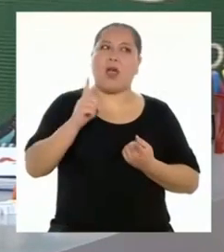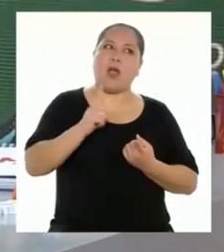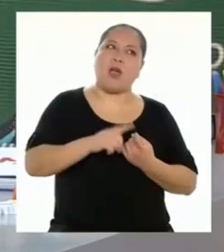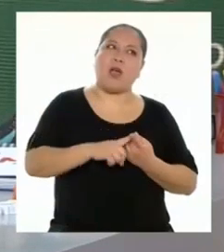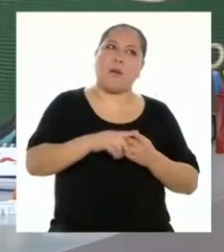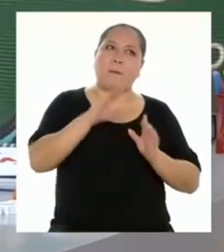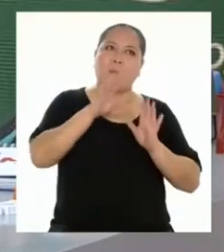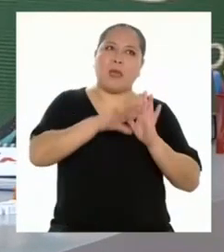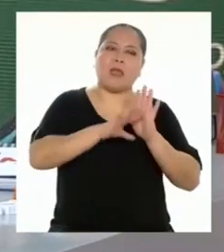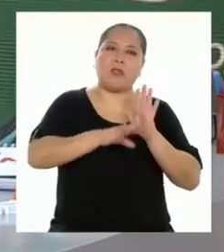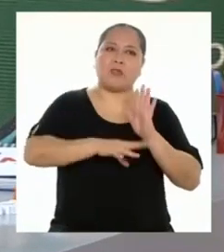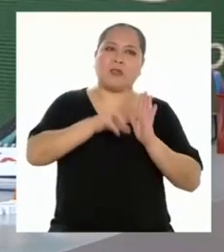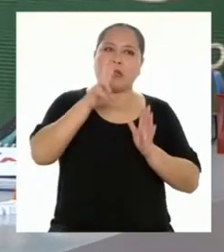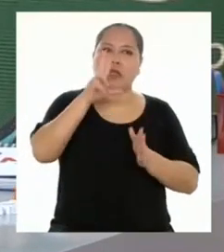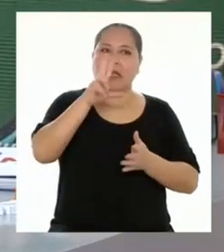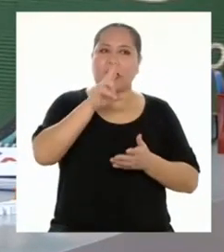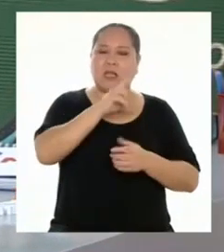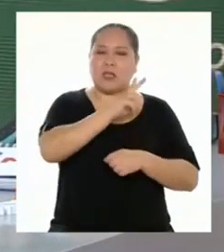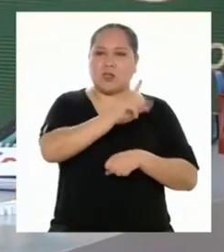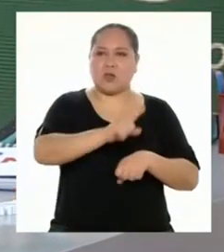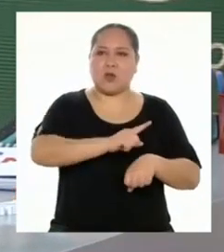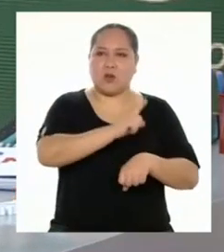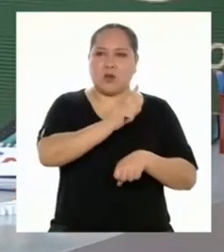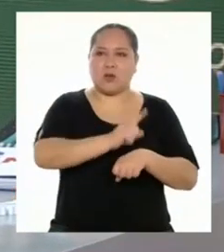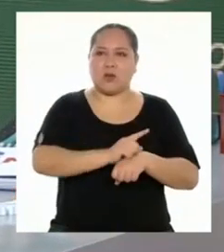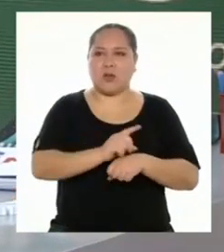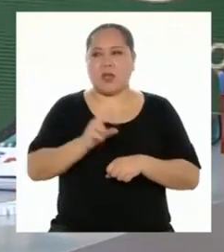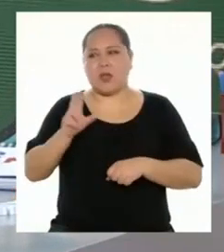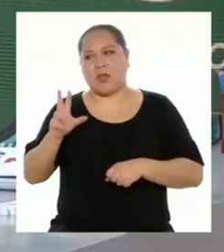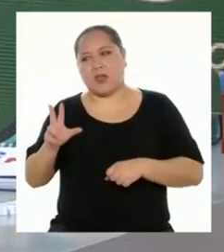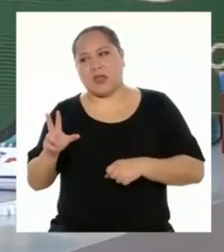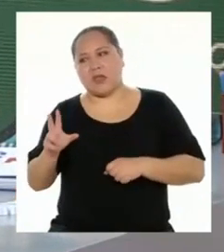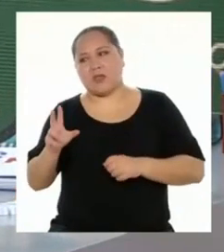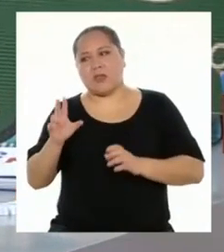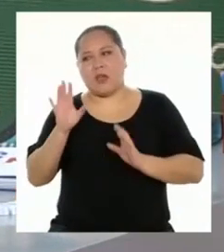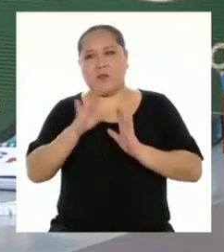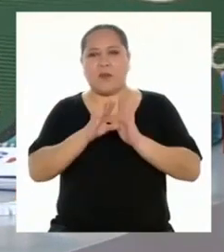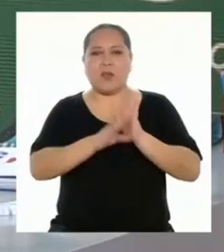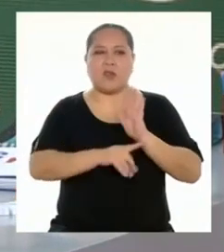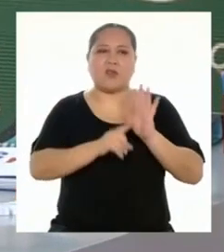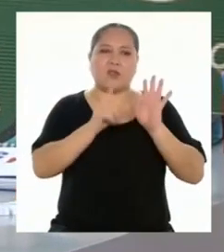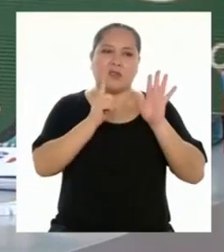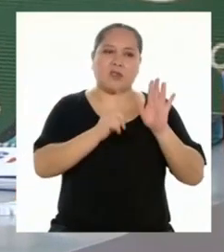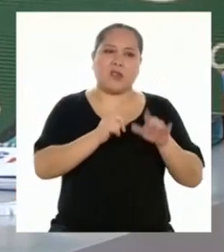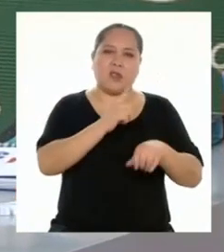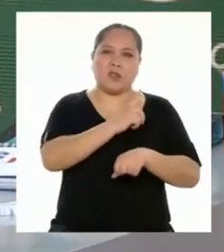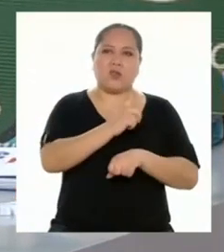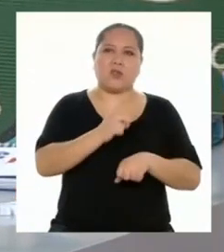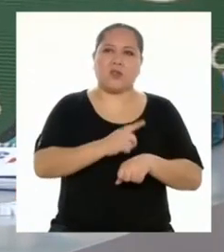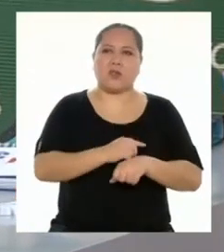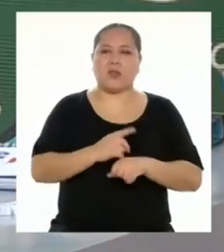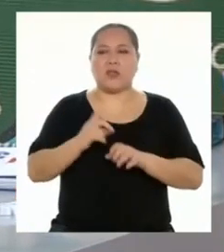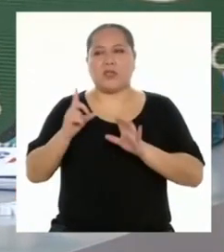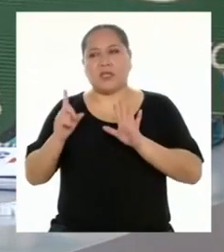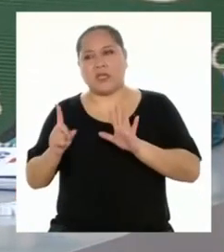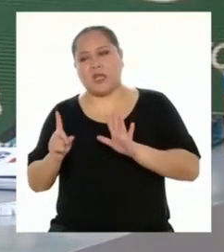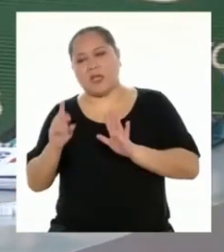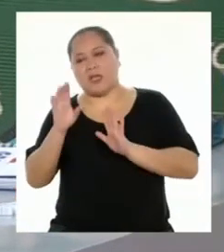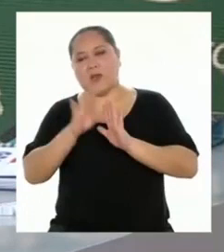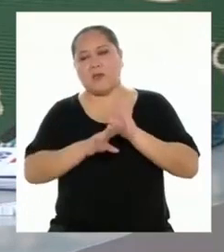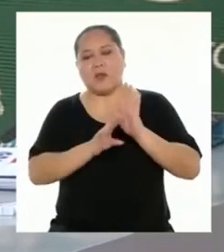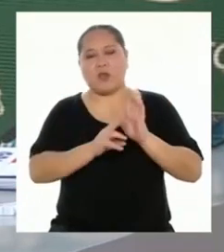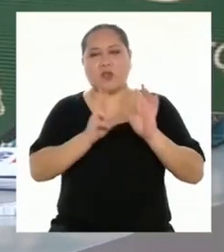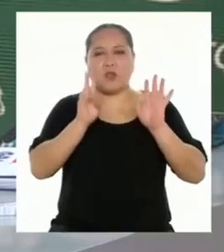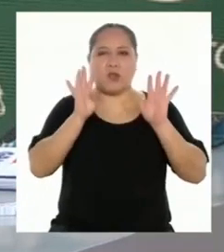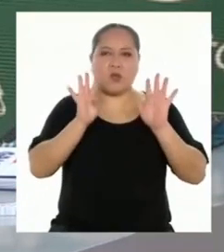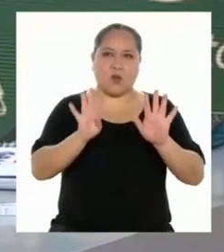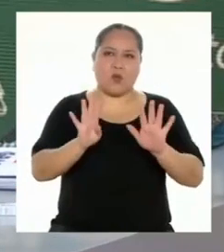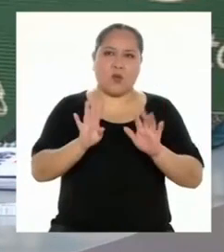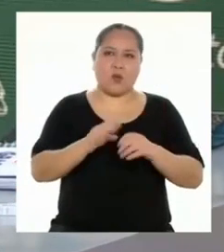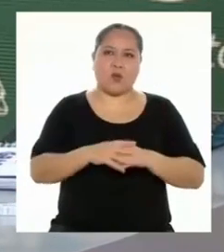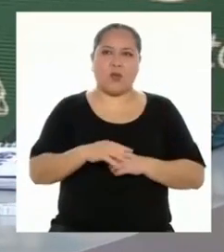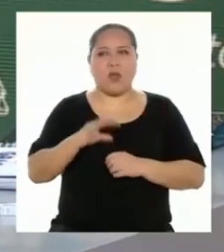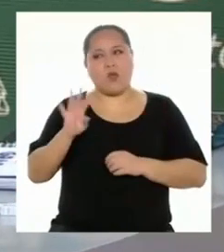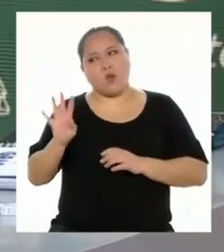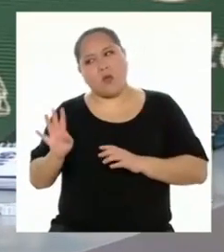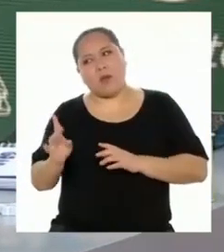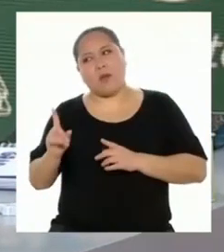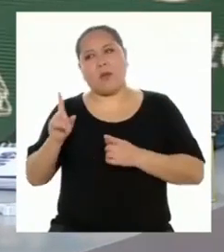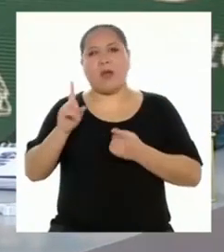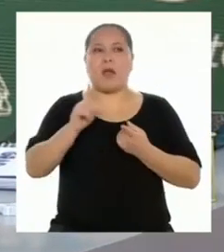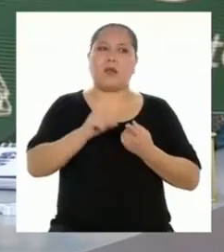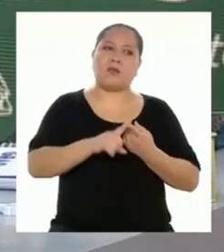de 3 horas semanales, de 3 a menos de 6 horas, de 6 a menos de 9 horas, de 9 a 12